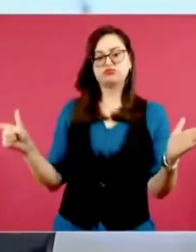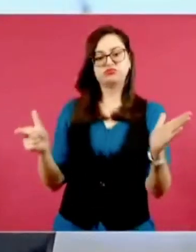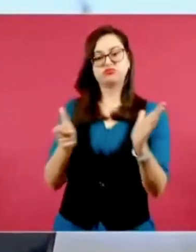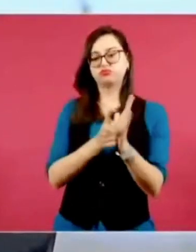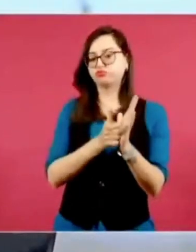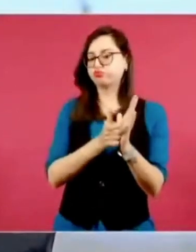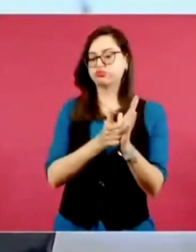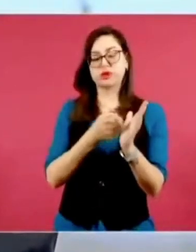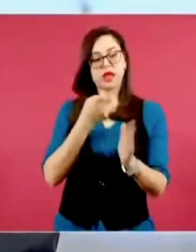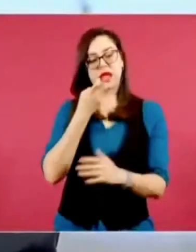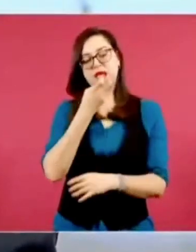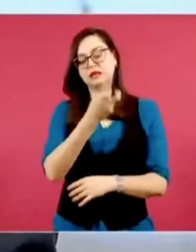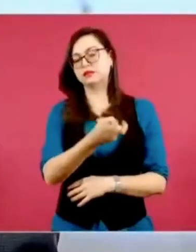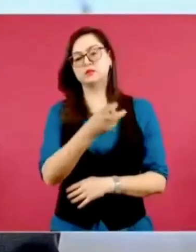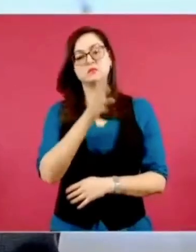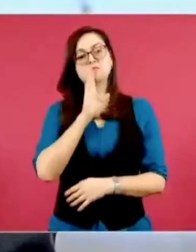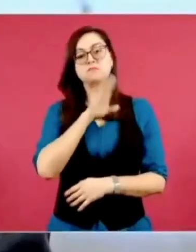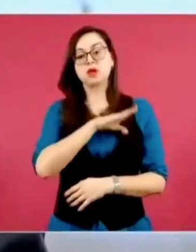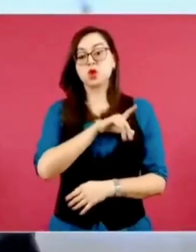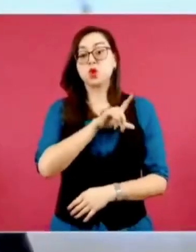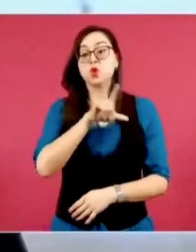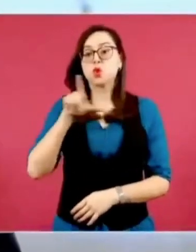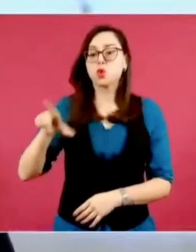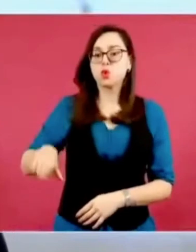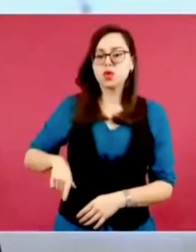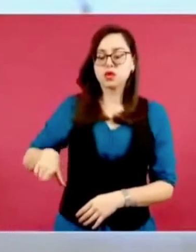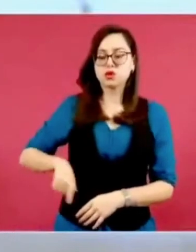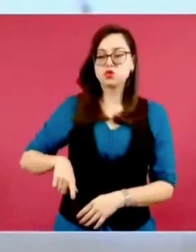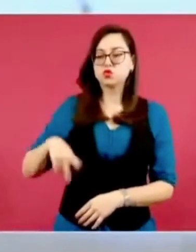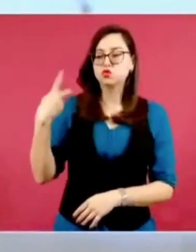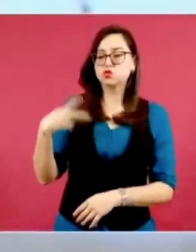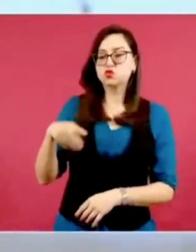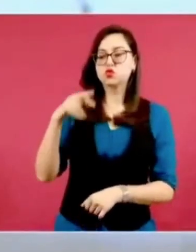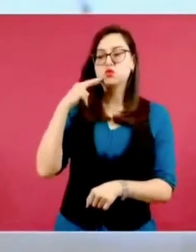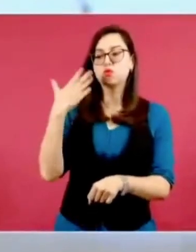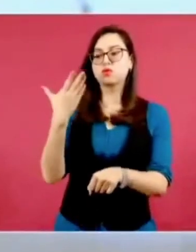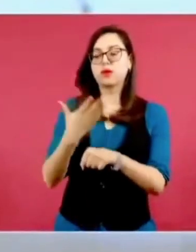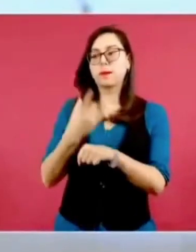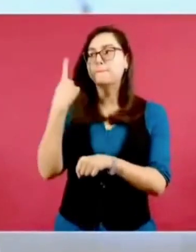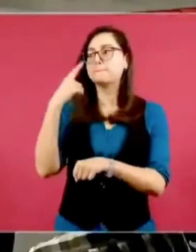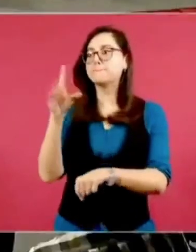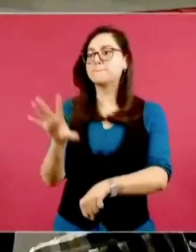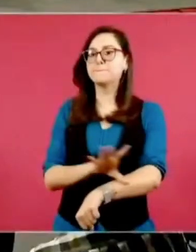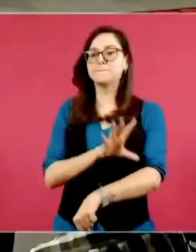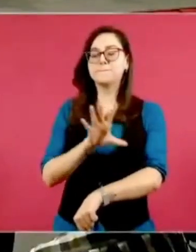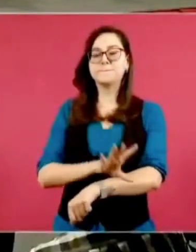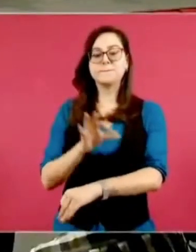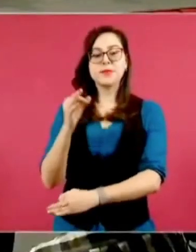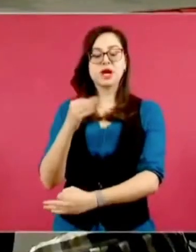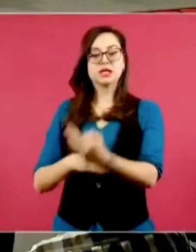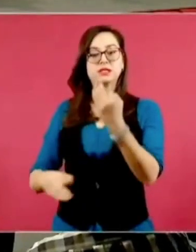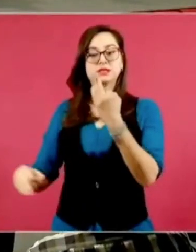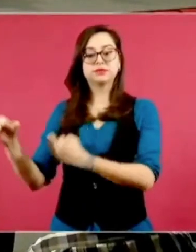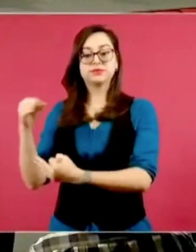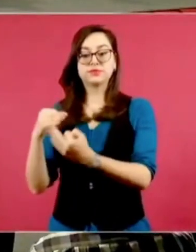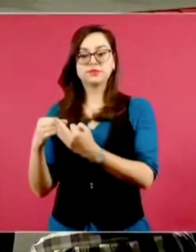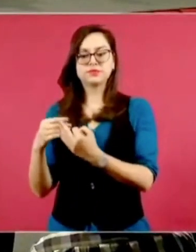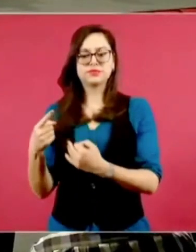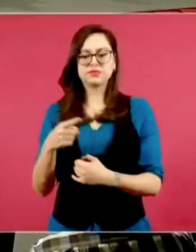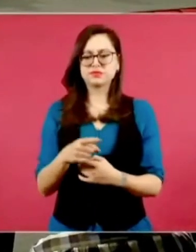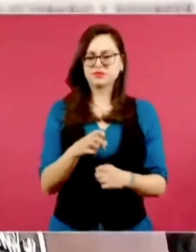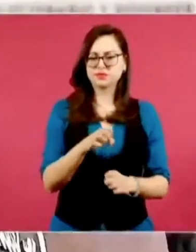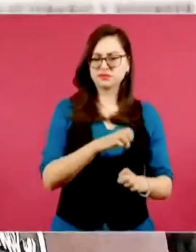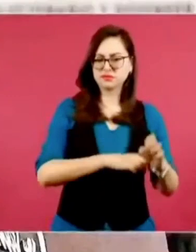desnaturalizando la obligación del Estado de garantizar el servicio público de electricidad, convirtiéndola en una